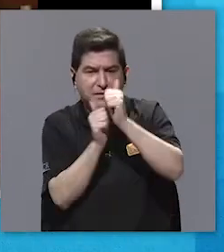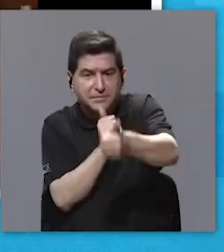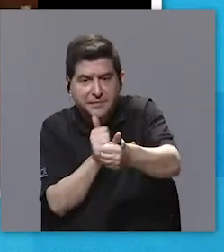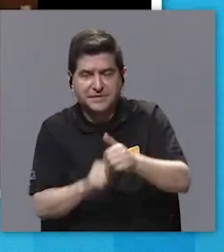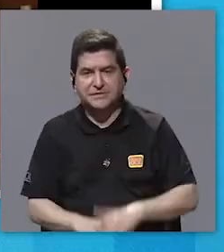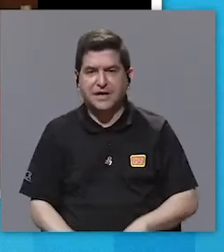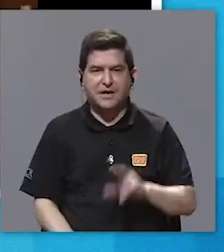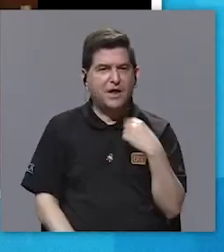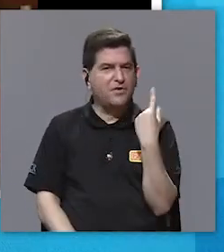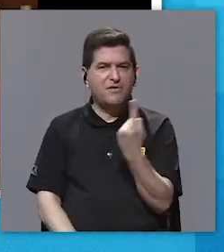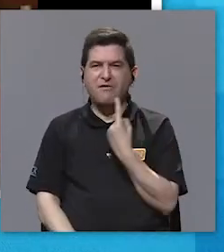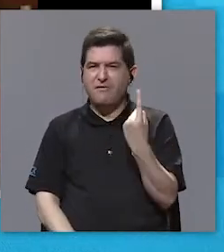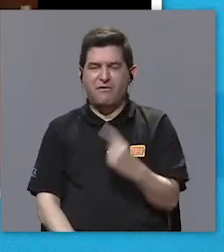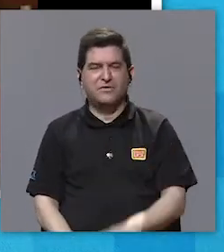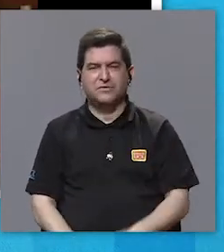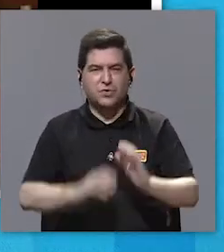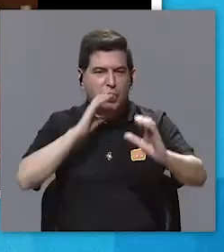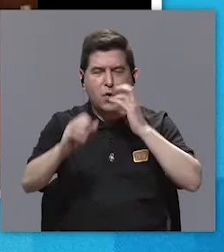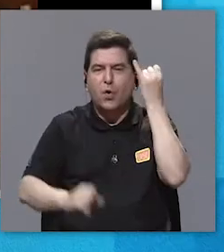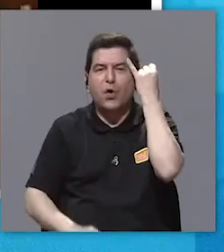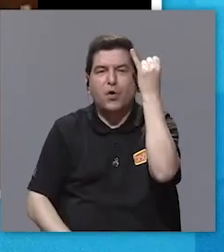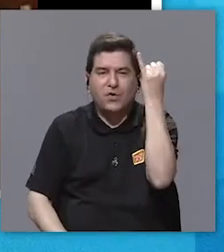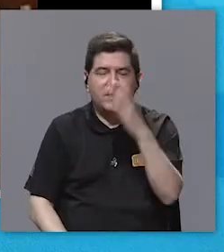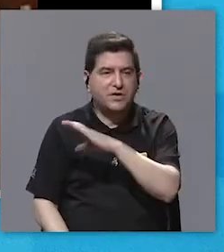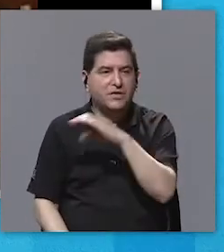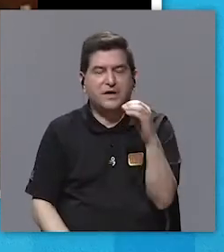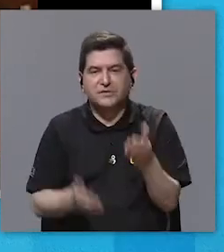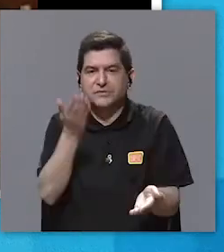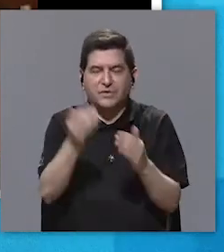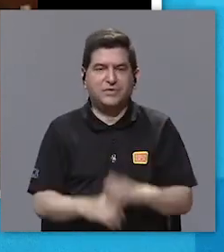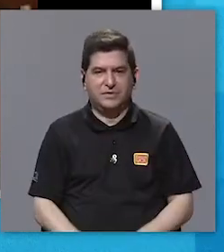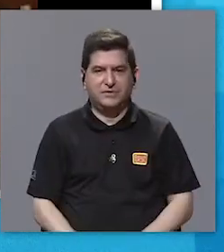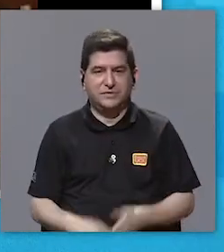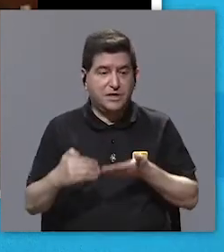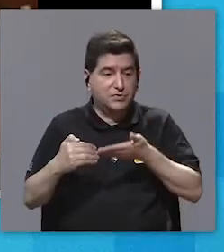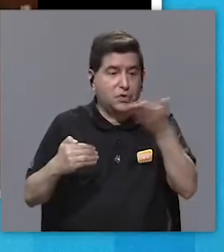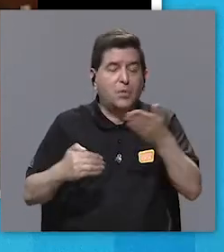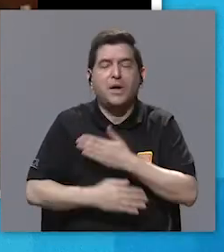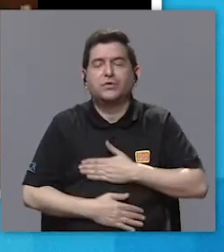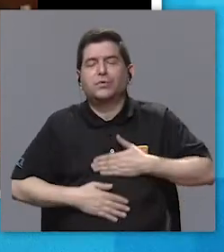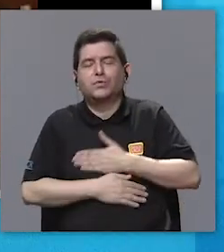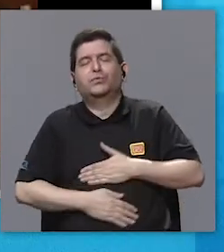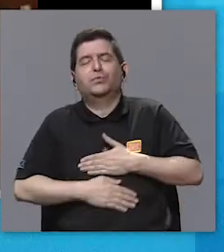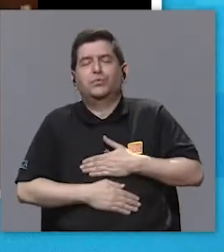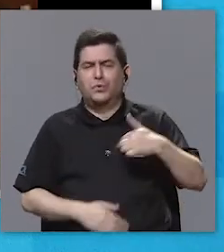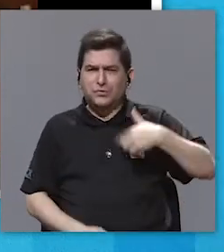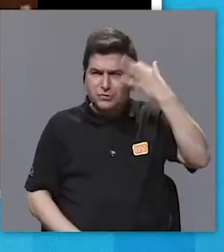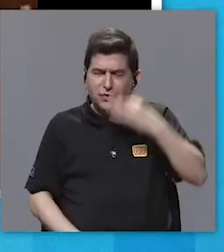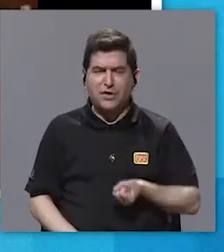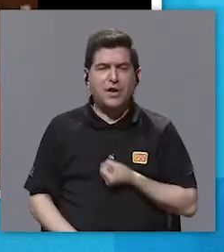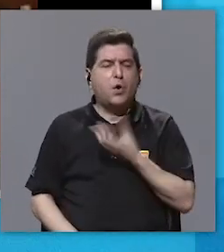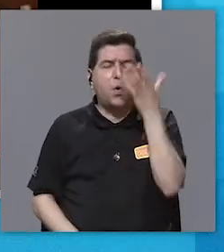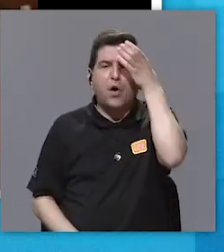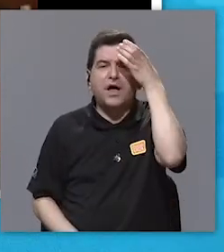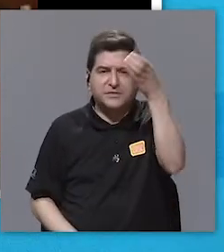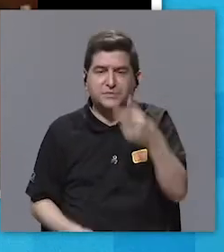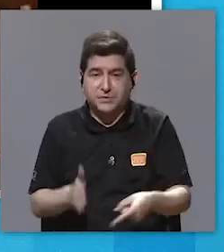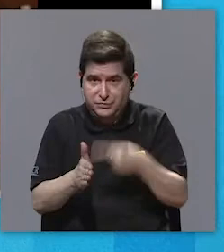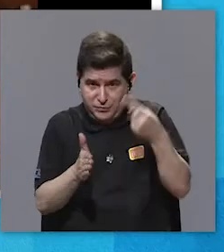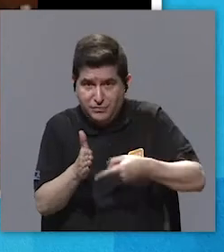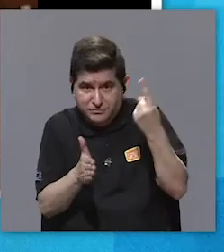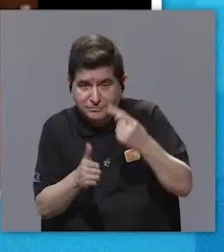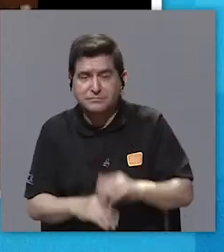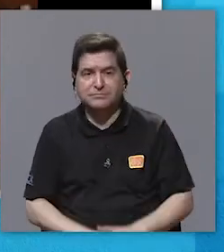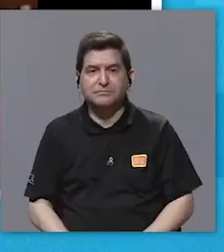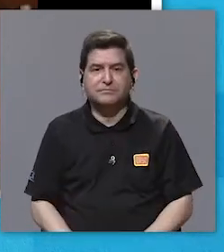ir más allá que sólo comunicar ideas poseer objetos digamos lúdico creo que es una expresión cultural